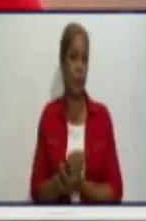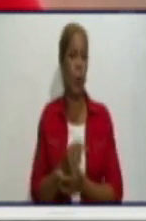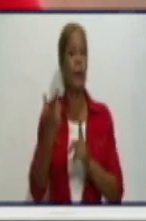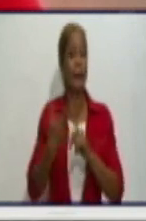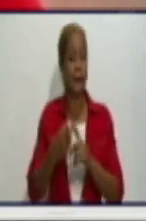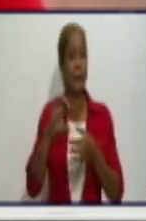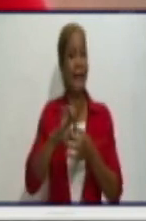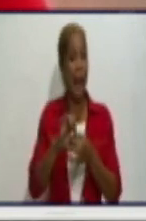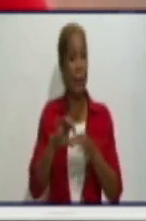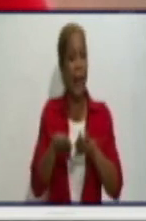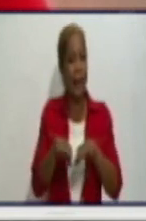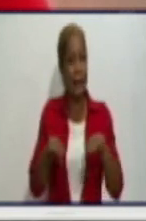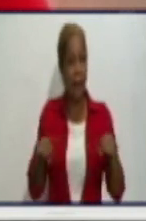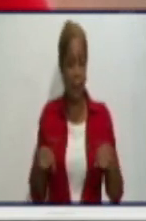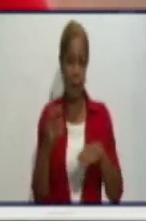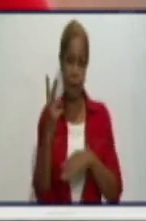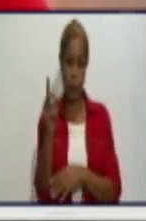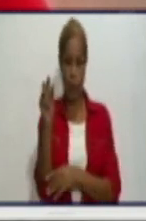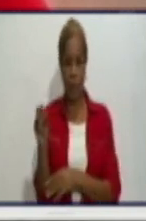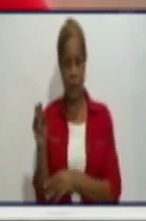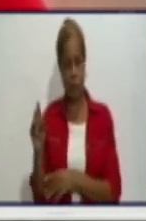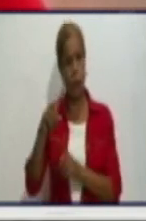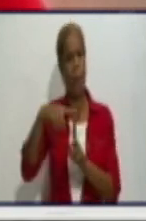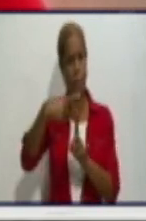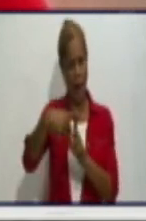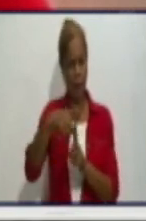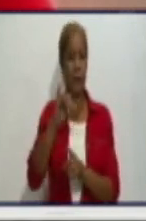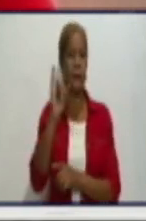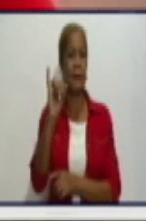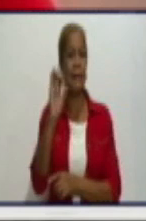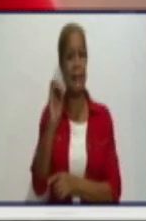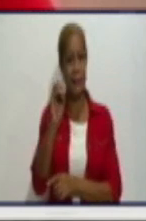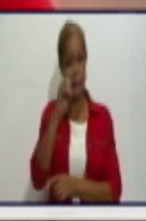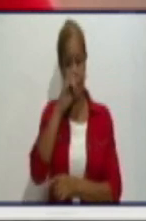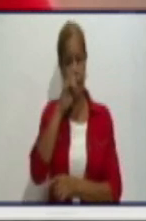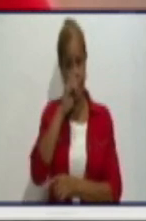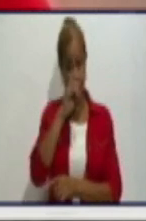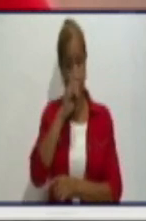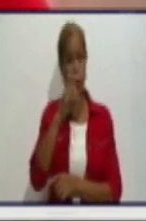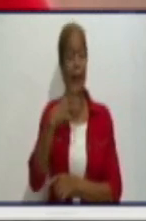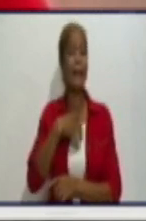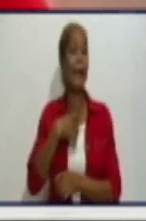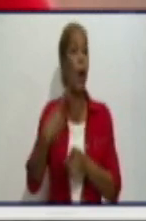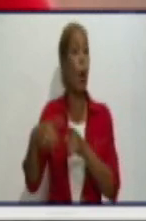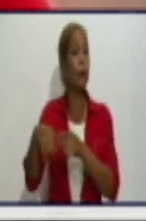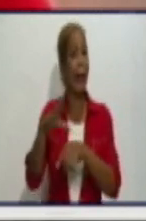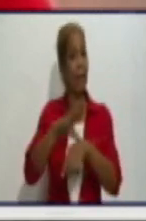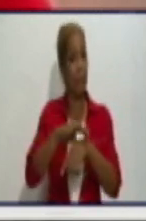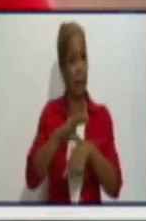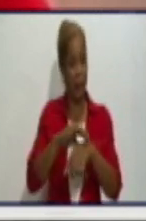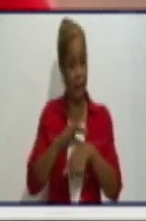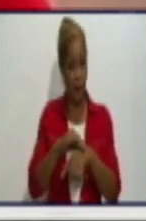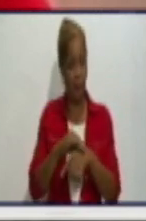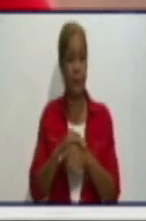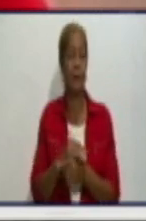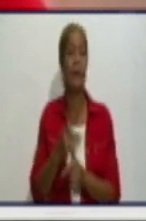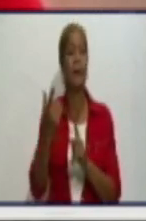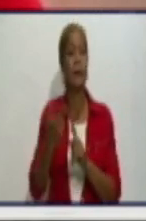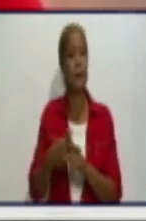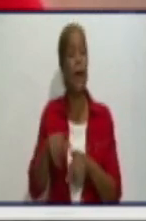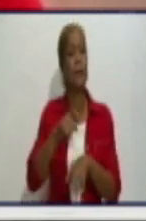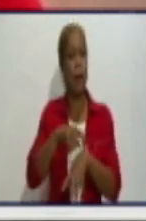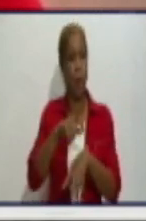estable son dos personas mayores de 65 años con comorbilidades asociadas que se reportan graves hasta el momento de